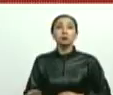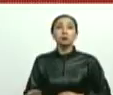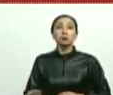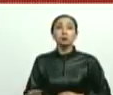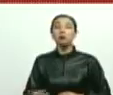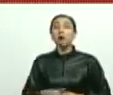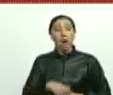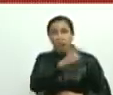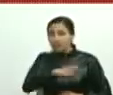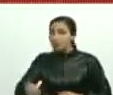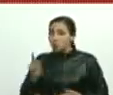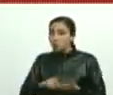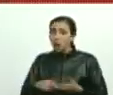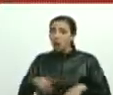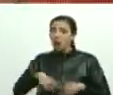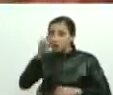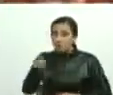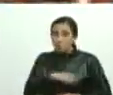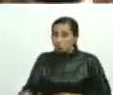¿Los que están aquí están de acuerdo con eso?